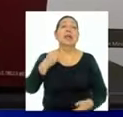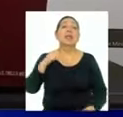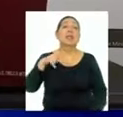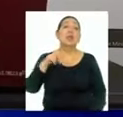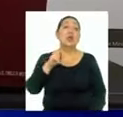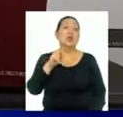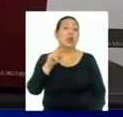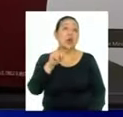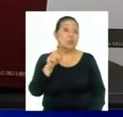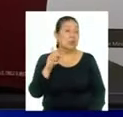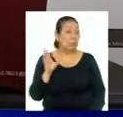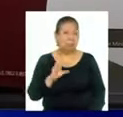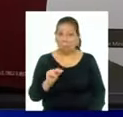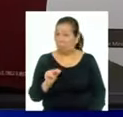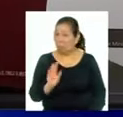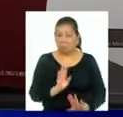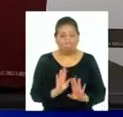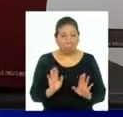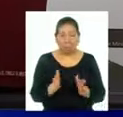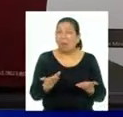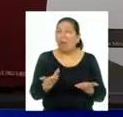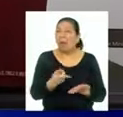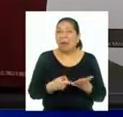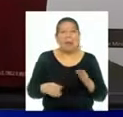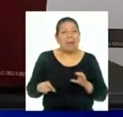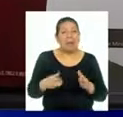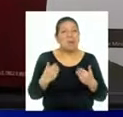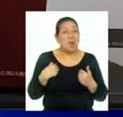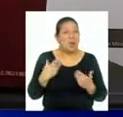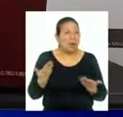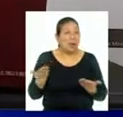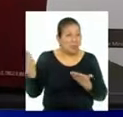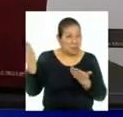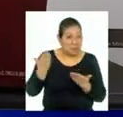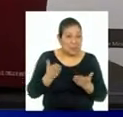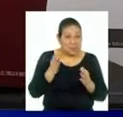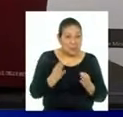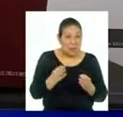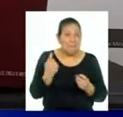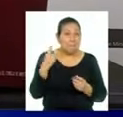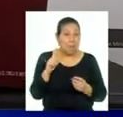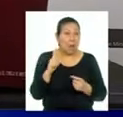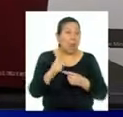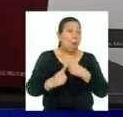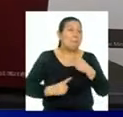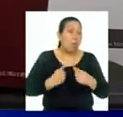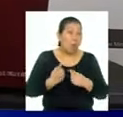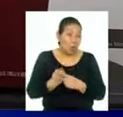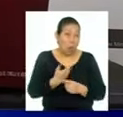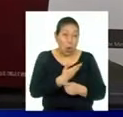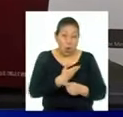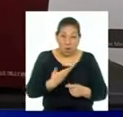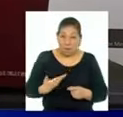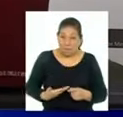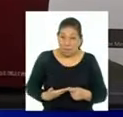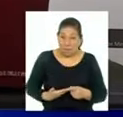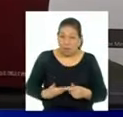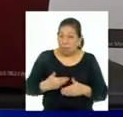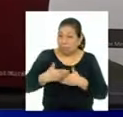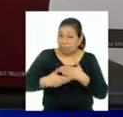esta gestión ya no va a emitir, en este caso, el documento de extradición, sino ya sería para la siguiente gestión, de acuerdo a lo que